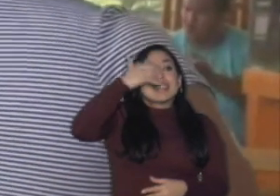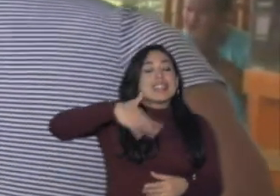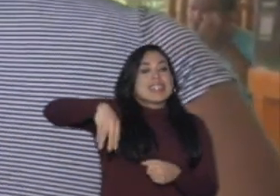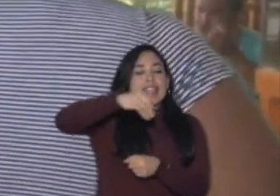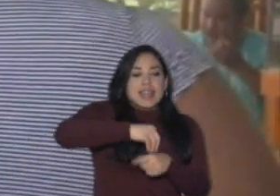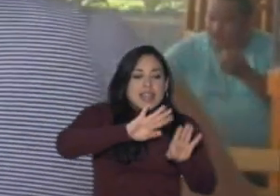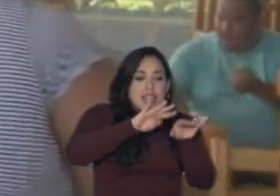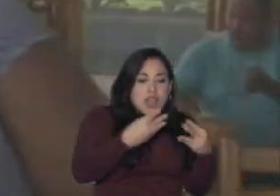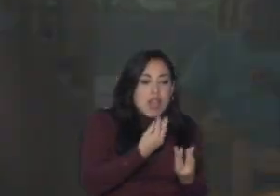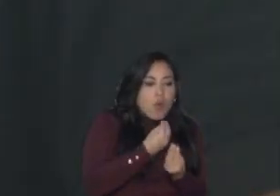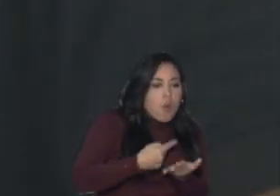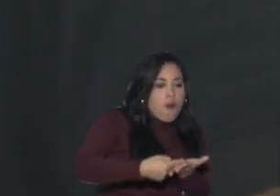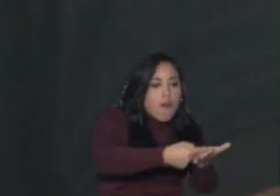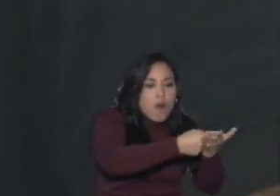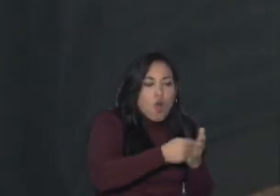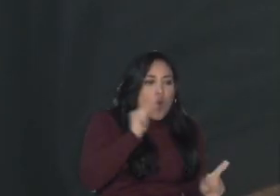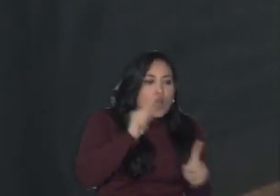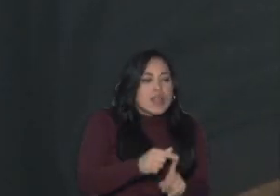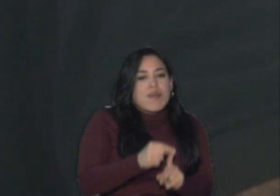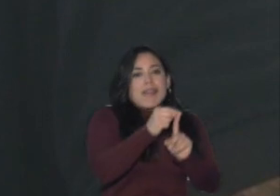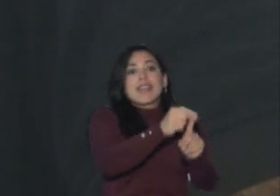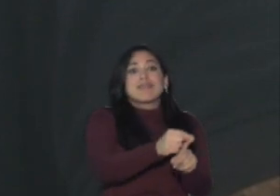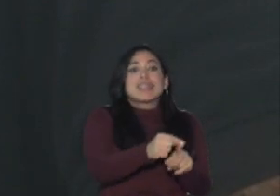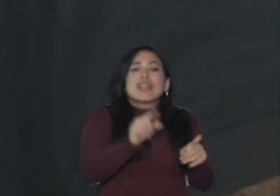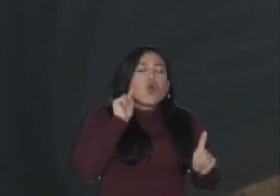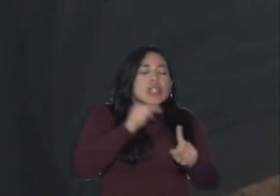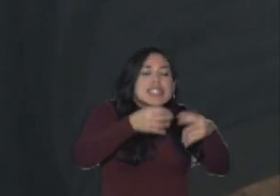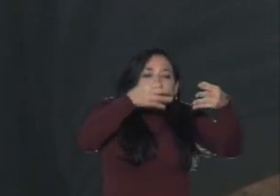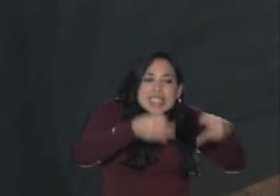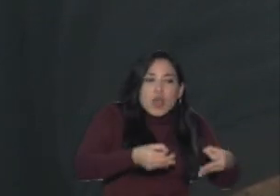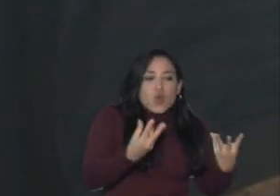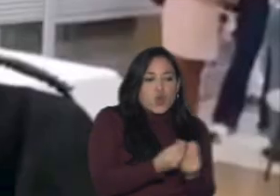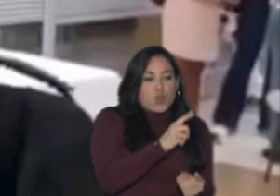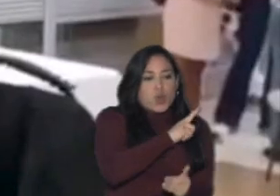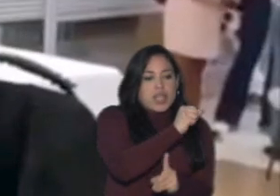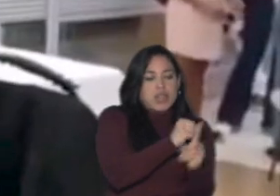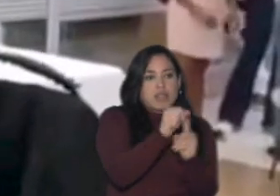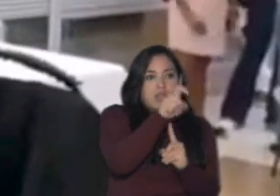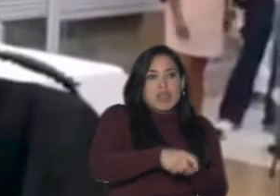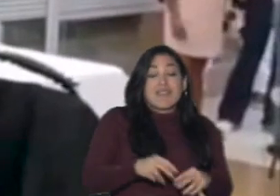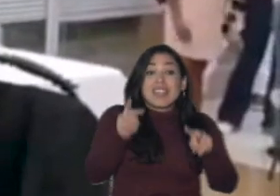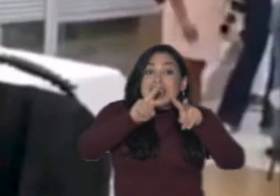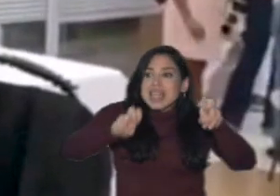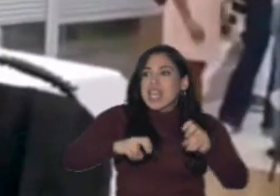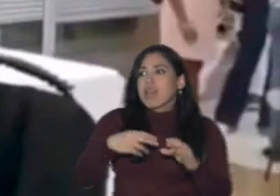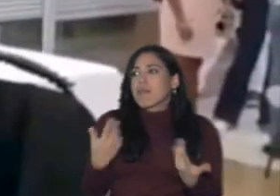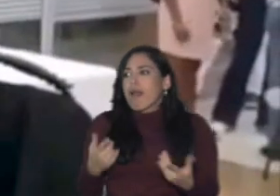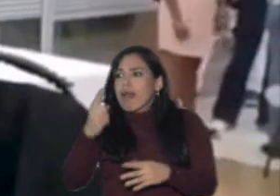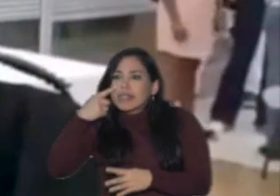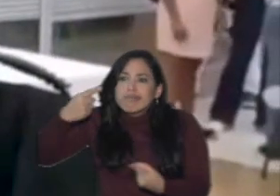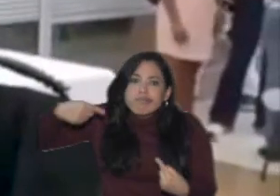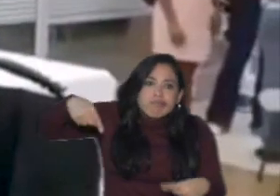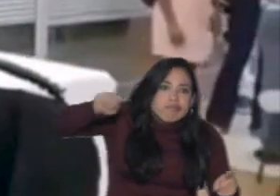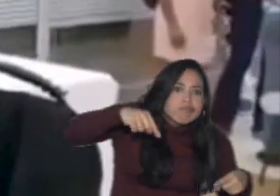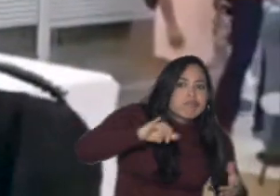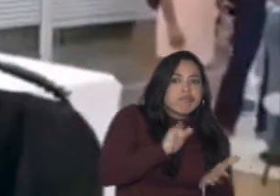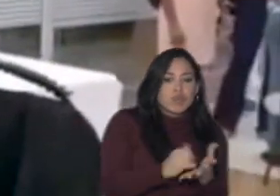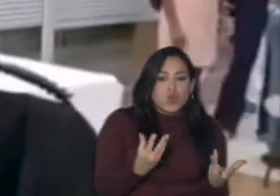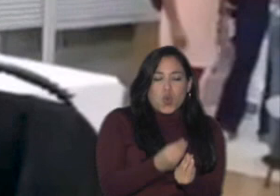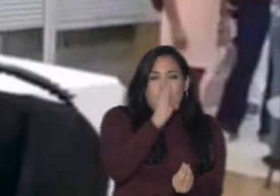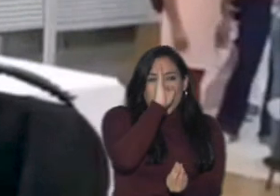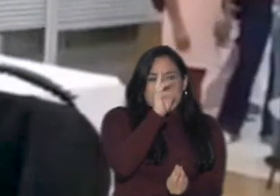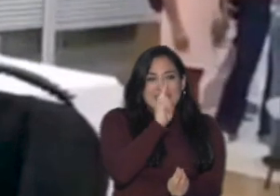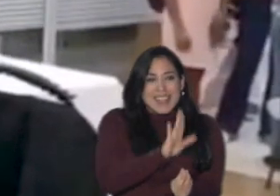mesa de trabajo con el fin de crear una ruta especial que garantice la seguridad de los líderes. El tema de las revistas, de las rondas que se dan por parte de la